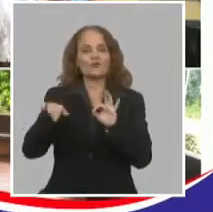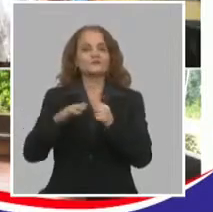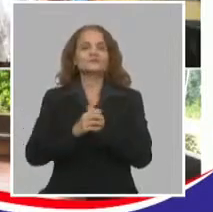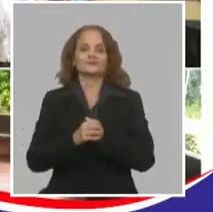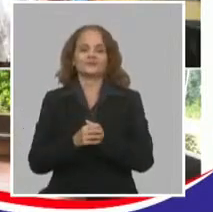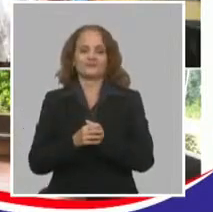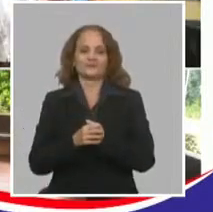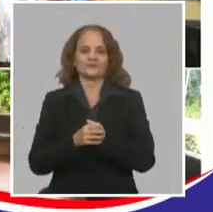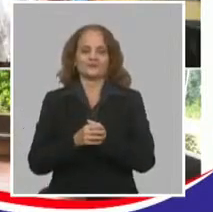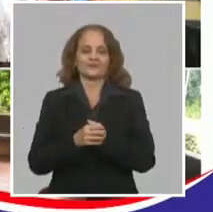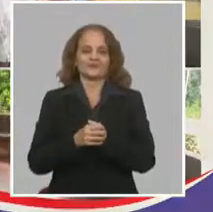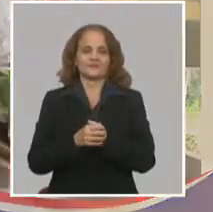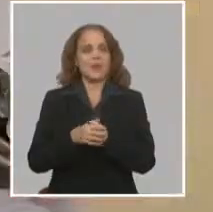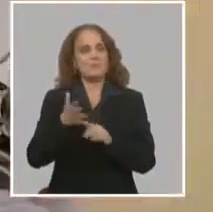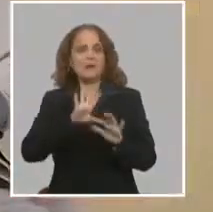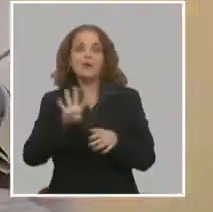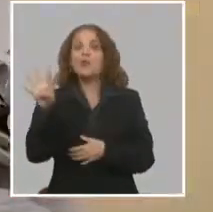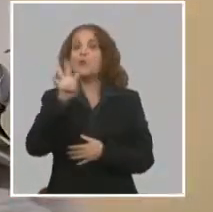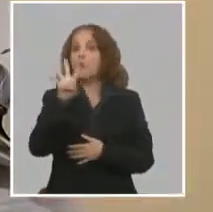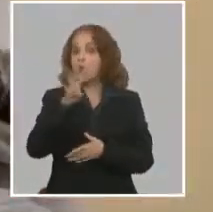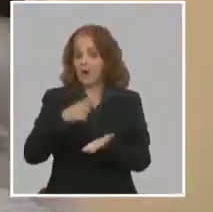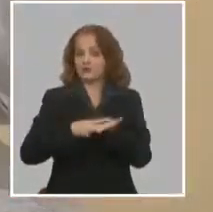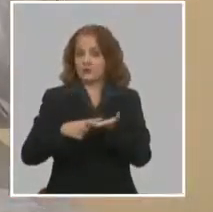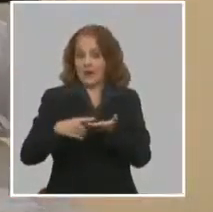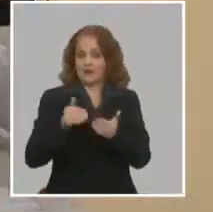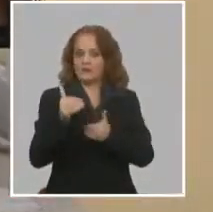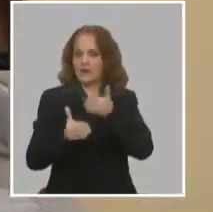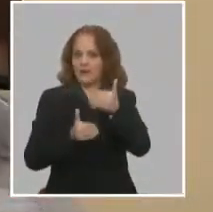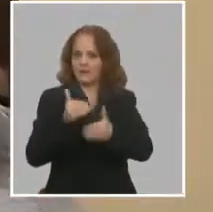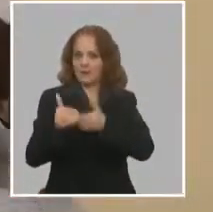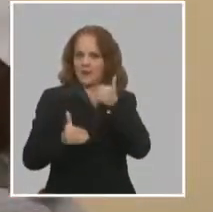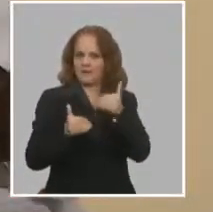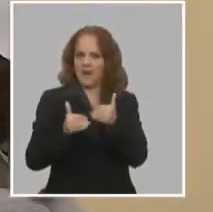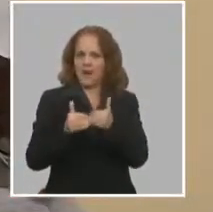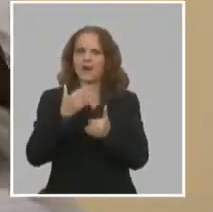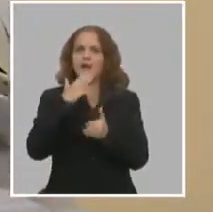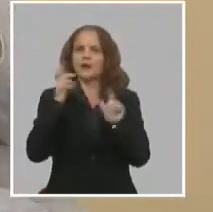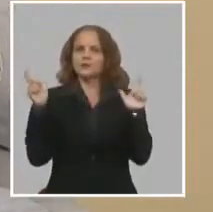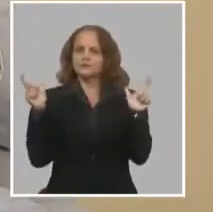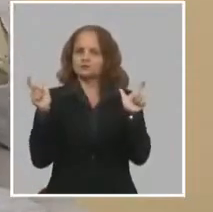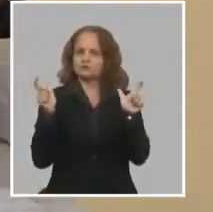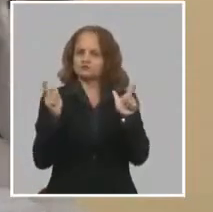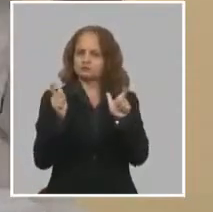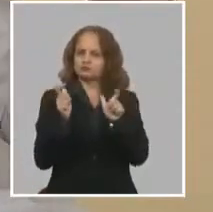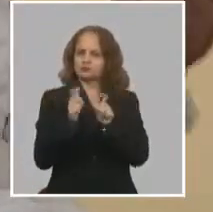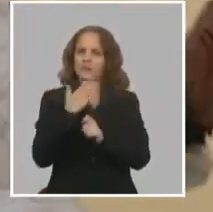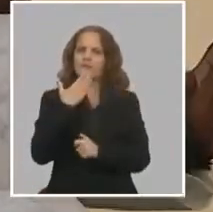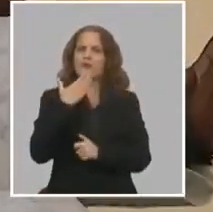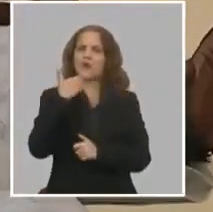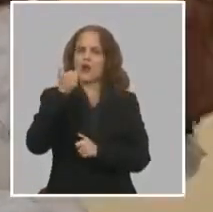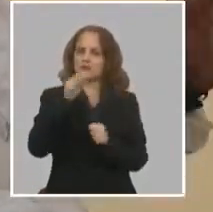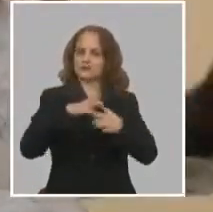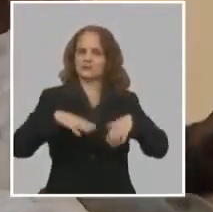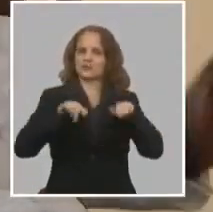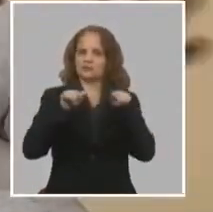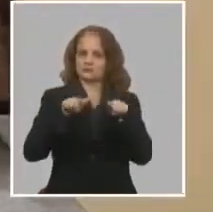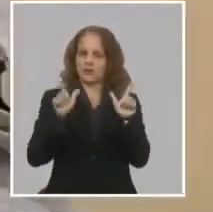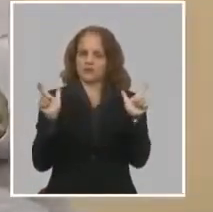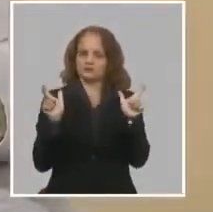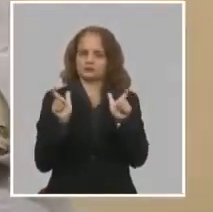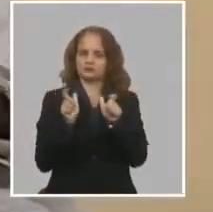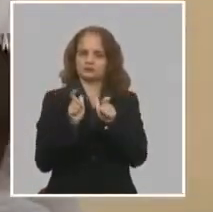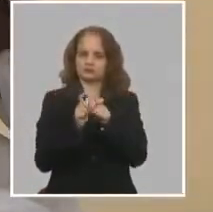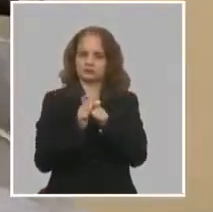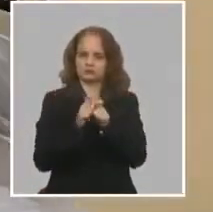de 4 semanas y la situación a nivel de las regiones comenzó a mejorar. Y ya solo la situación a nivel